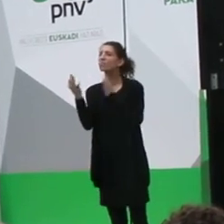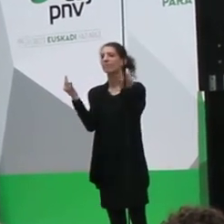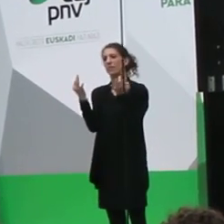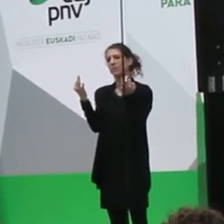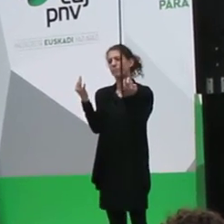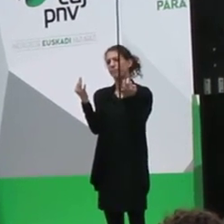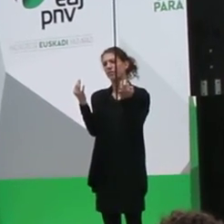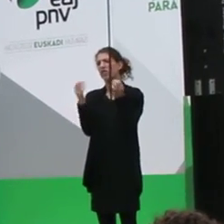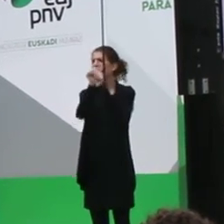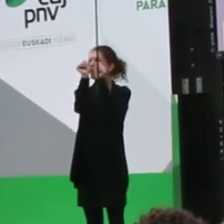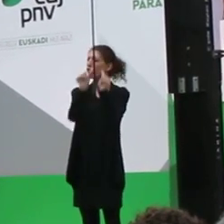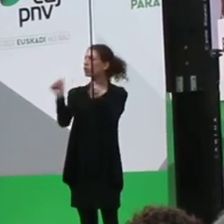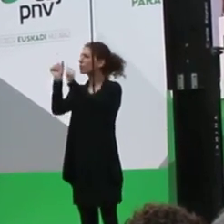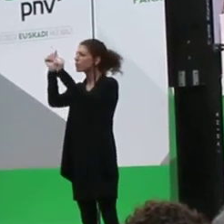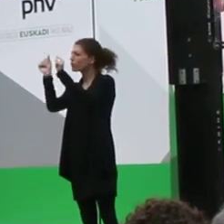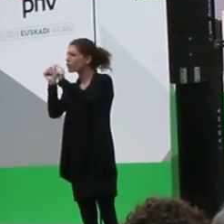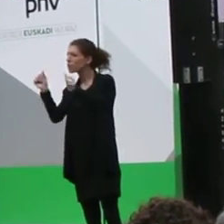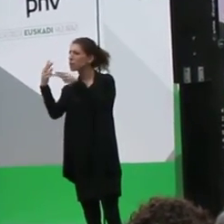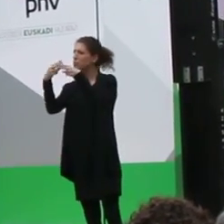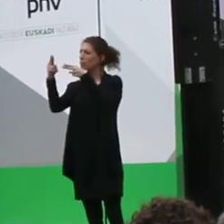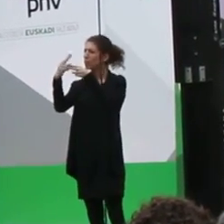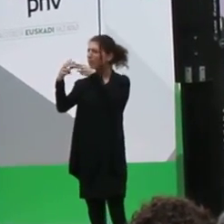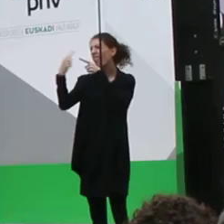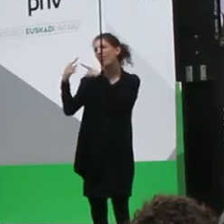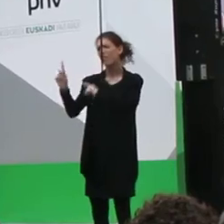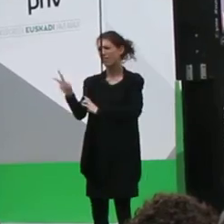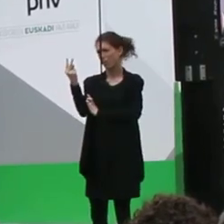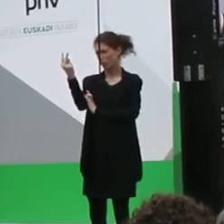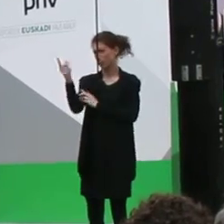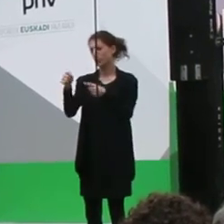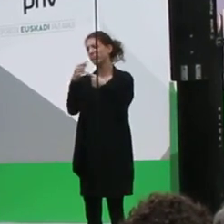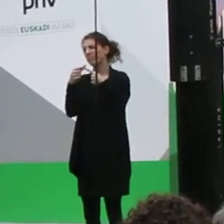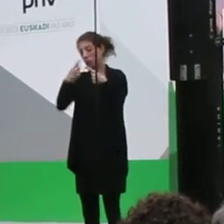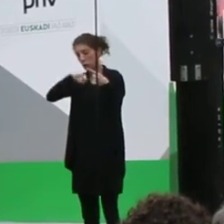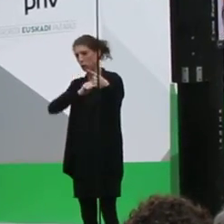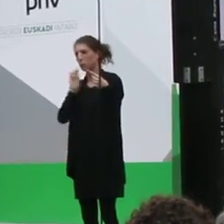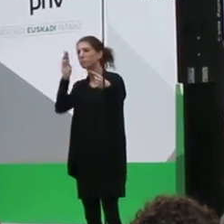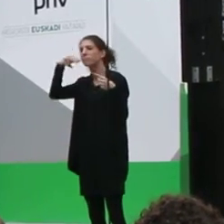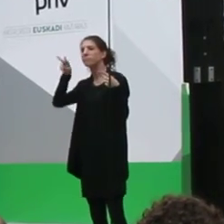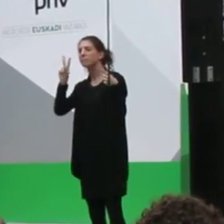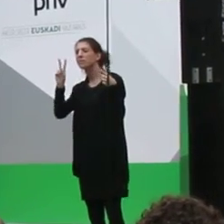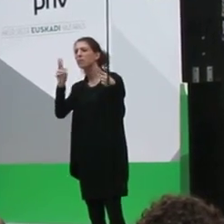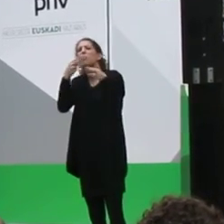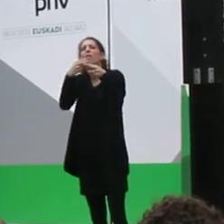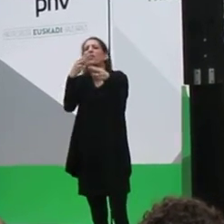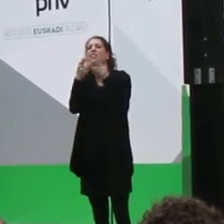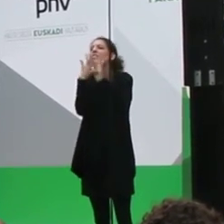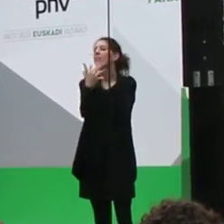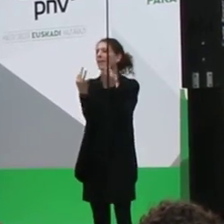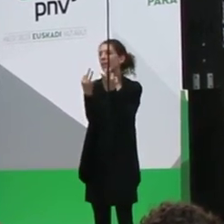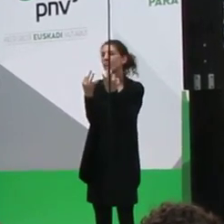política. Dos. Y para nosotros, para el Partido Nacionalista Vasco, la política es